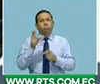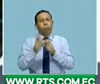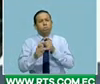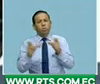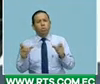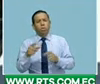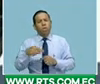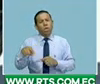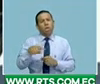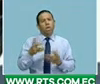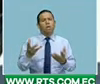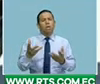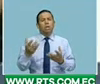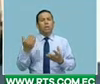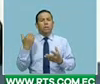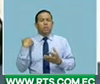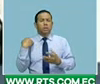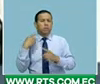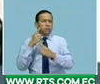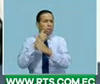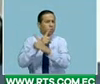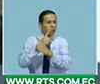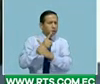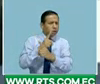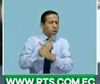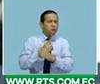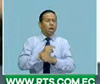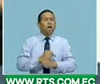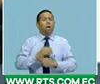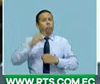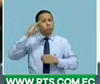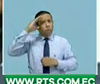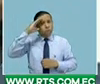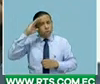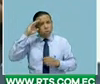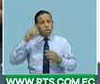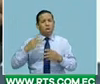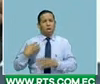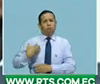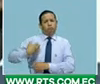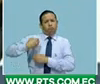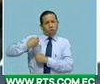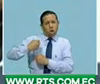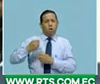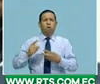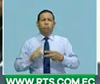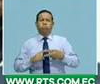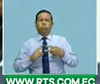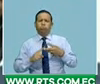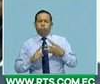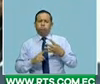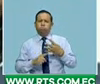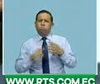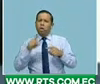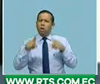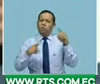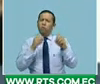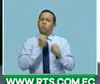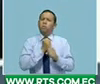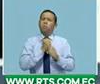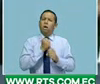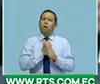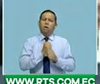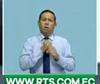que tienen algún grado de discapacidad, la policía, las fuerzas armadas, aquellas personas que están trabajando en